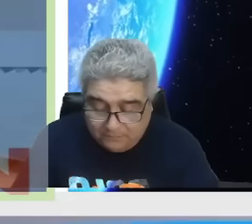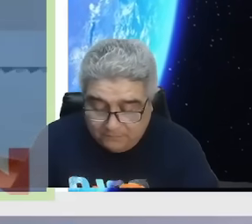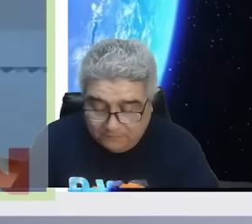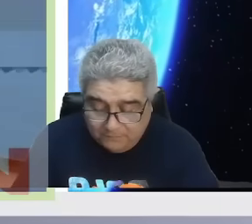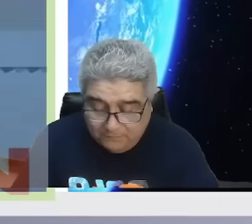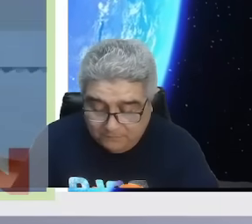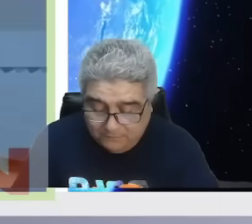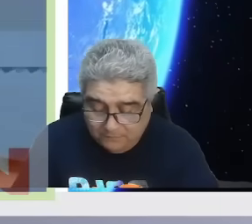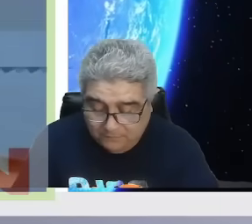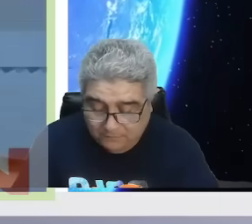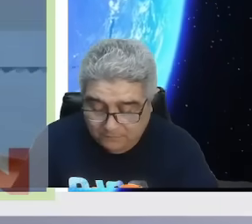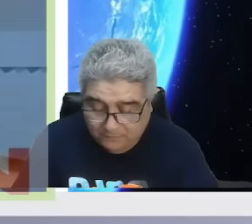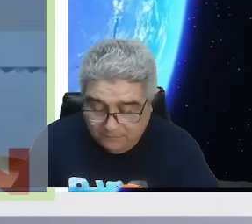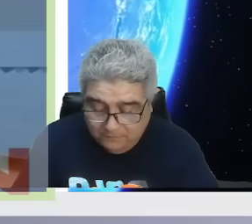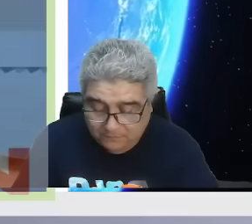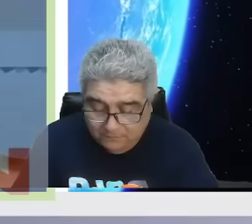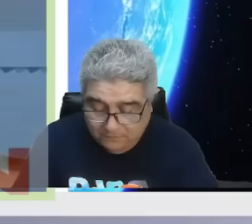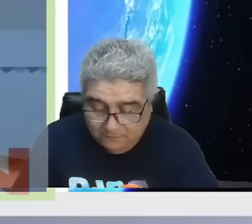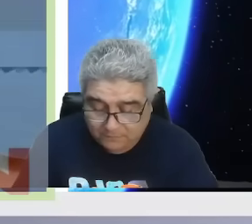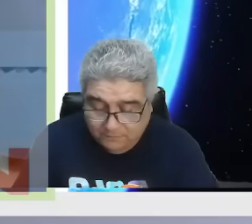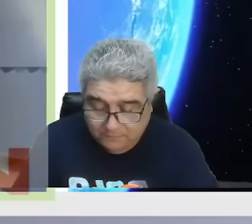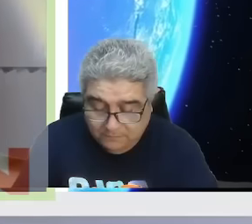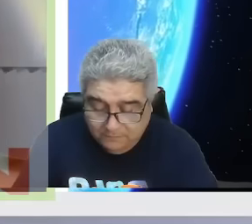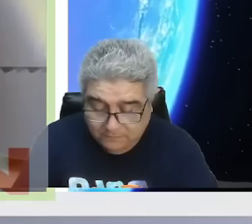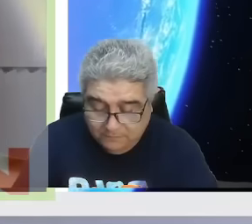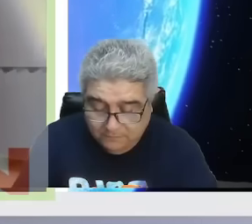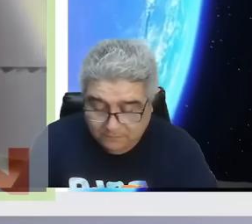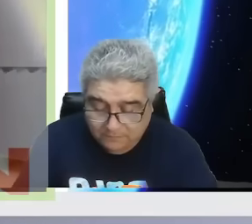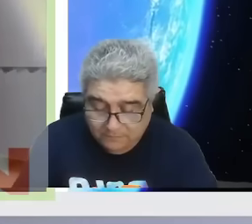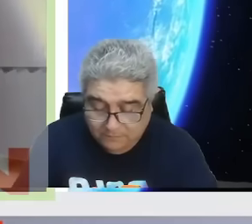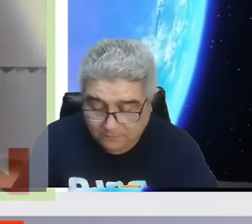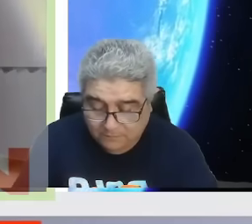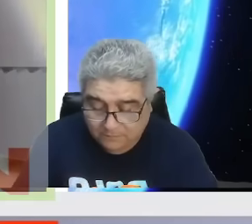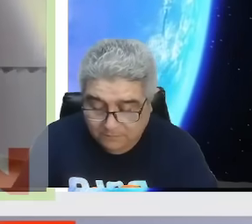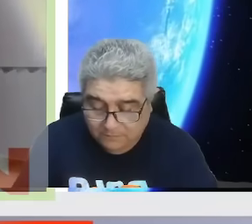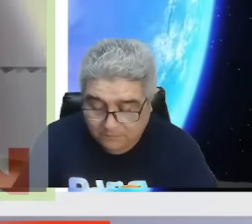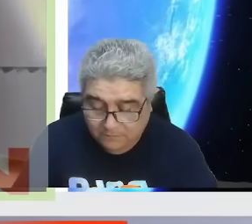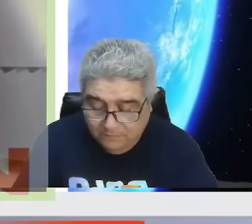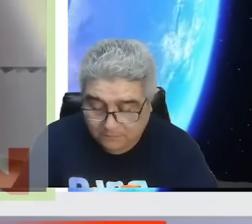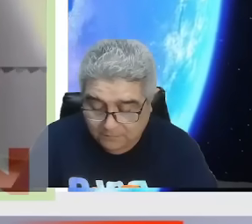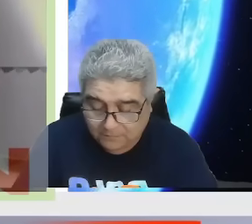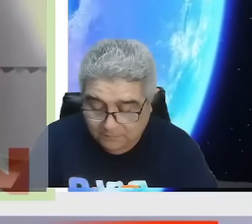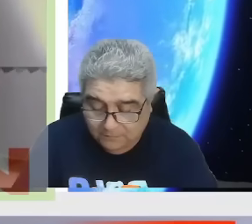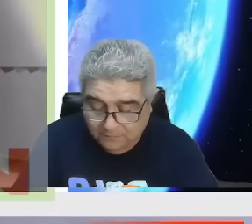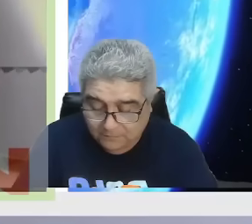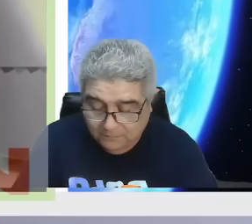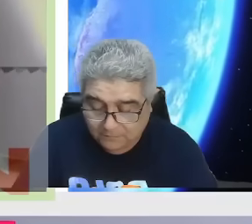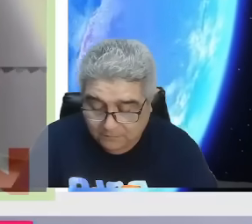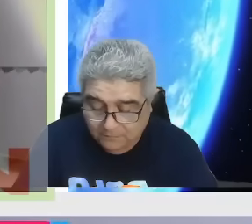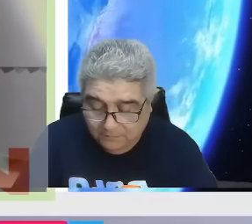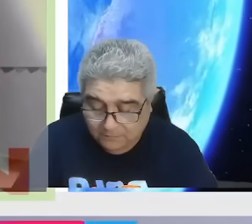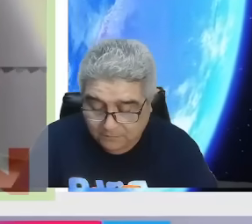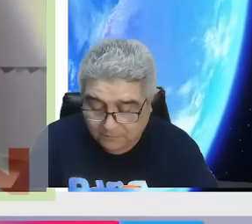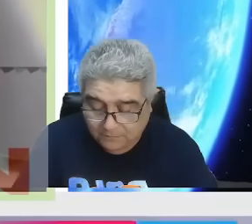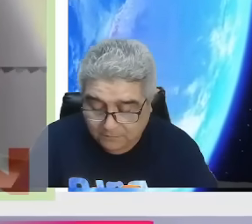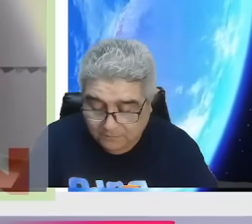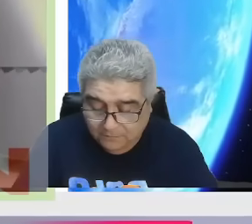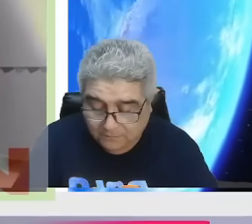asesinados 600 terroristas. Había represión política en todo el país.